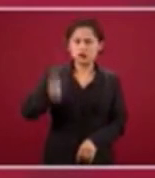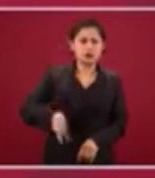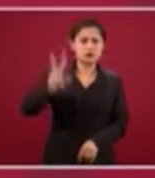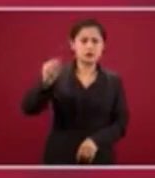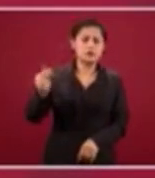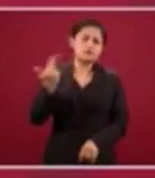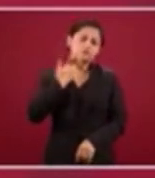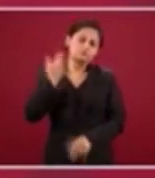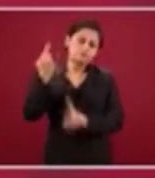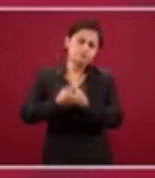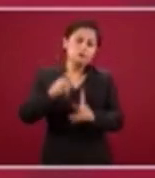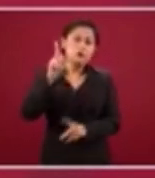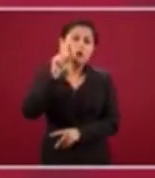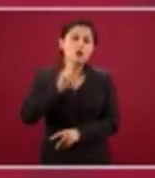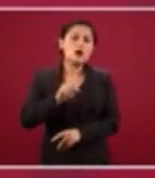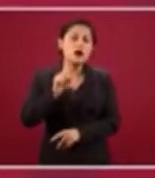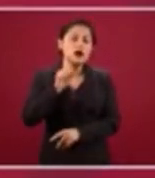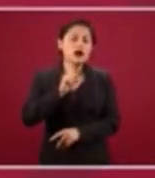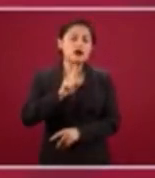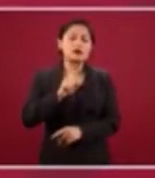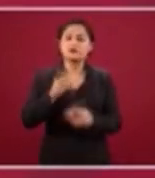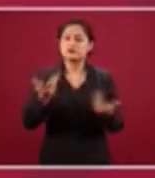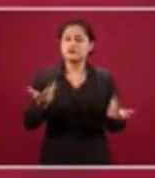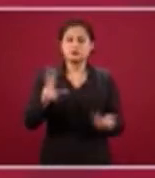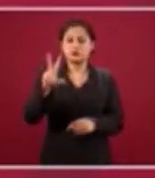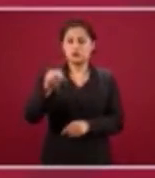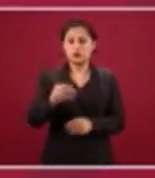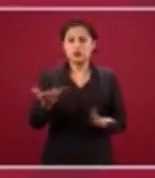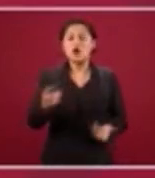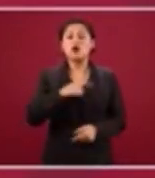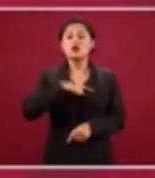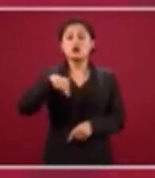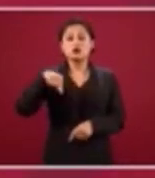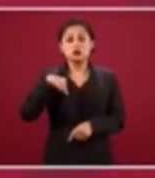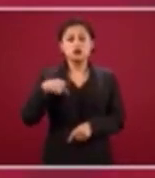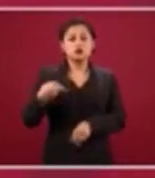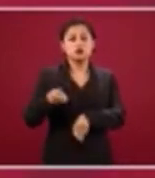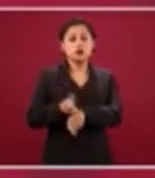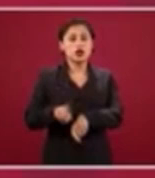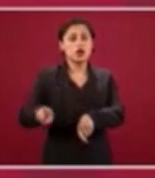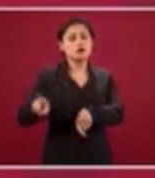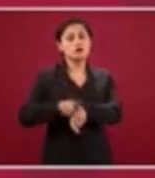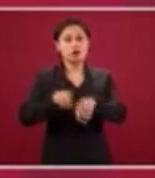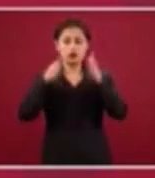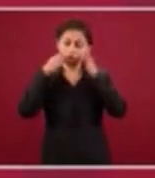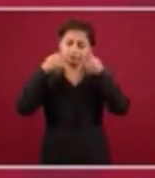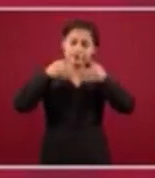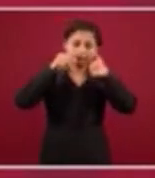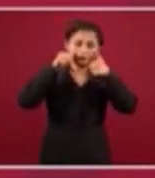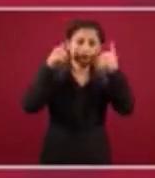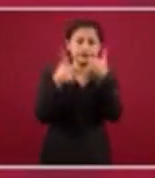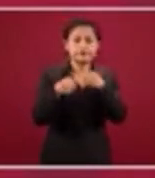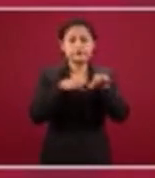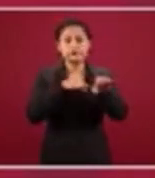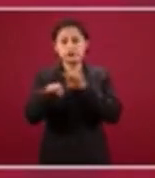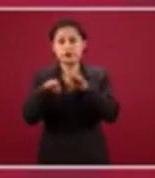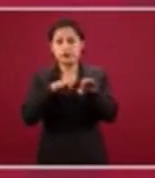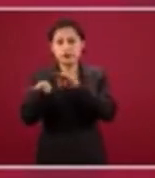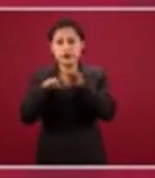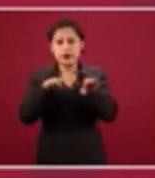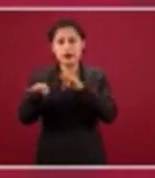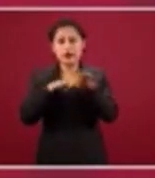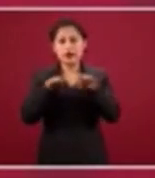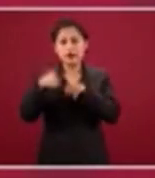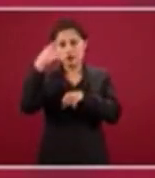feminicidio, estamos haciendo cosas todos los días. Todos los días para garantizar la paz